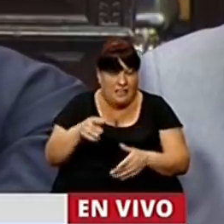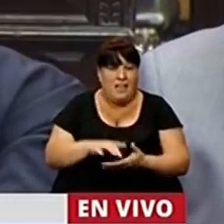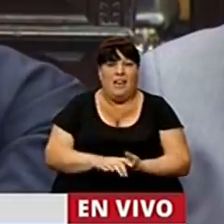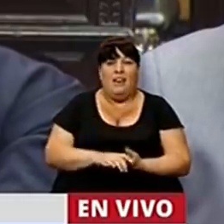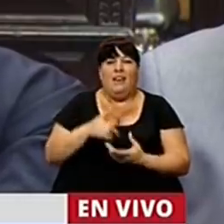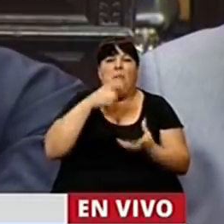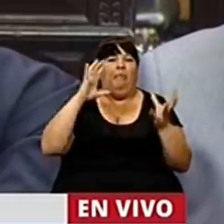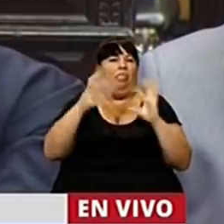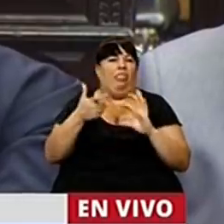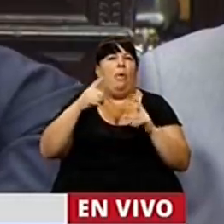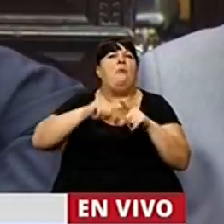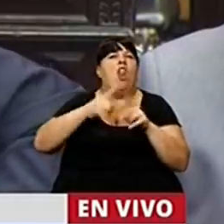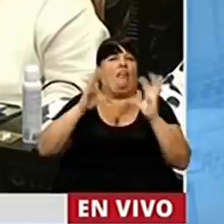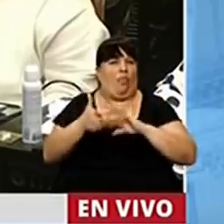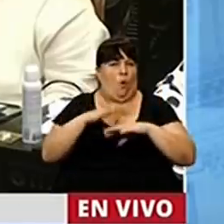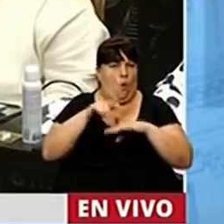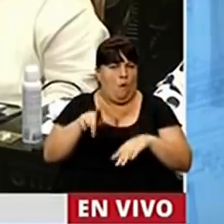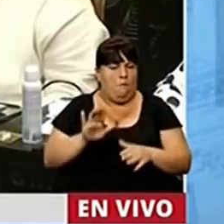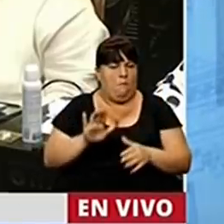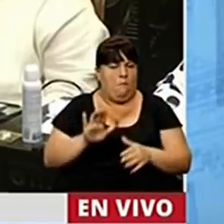el cinismo es la degradación de la política.